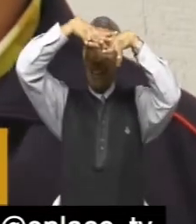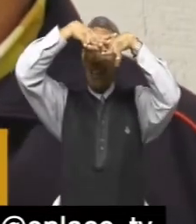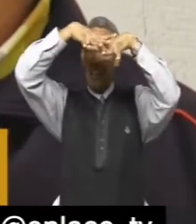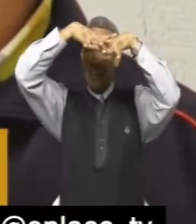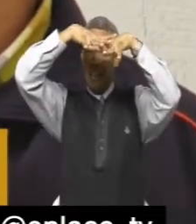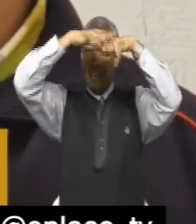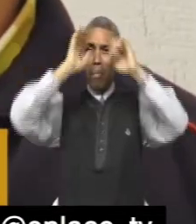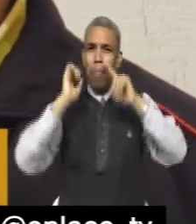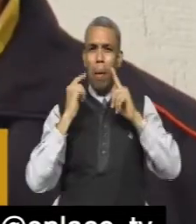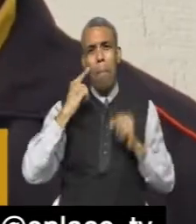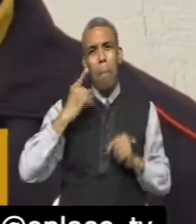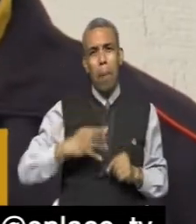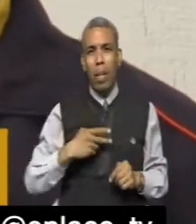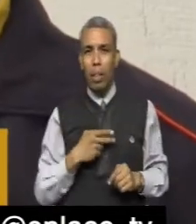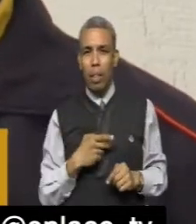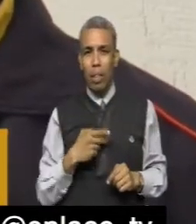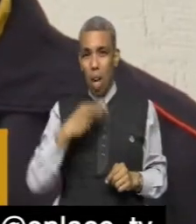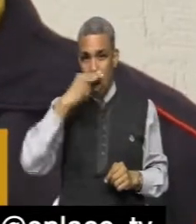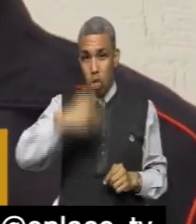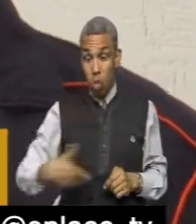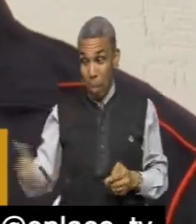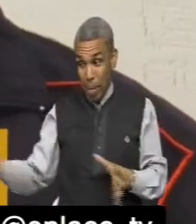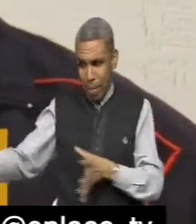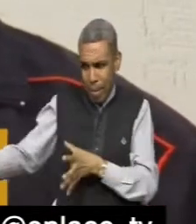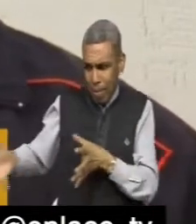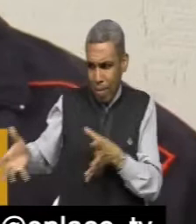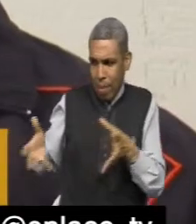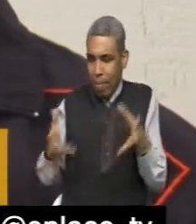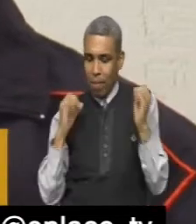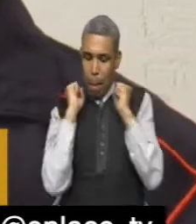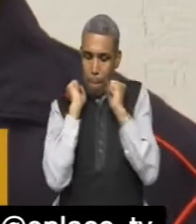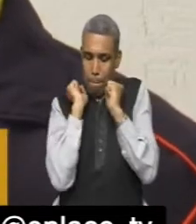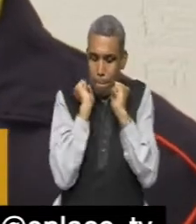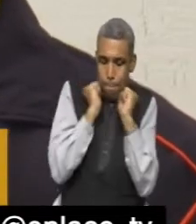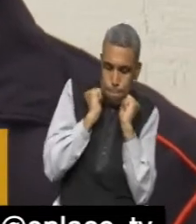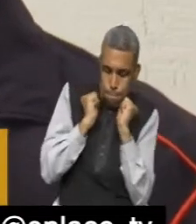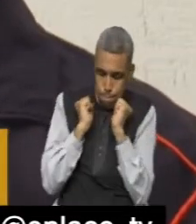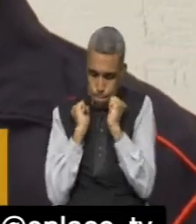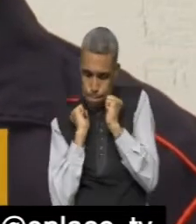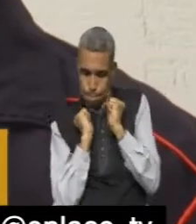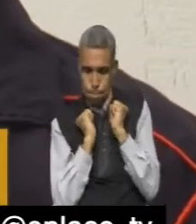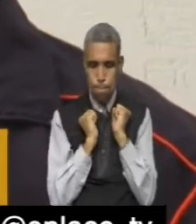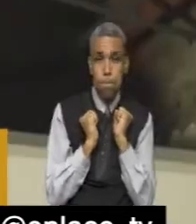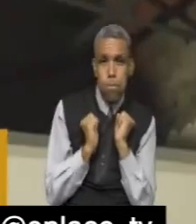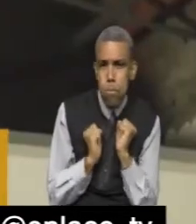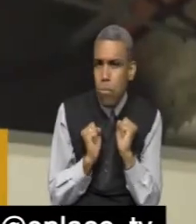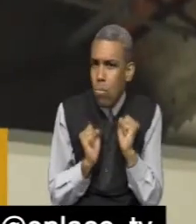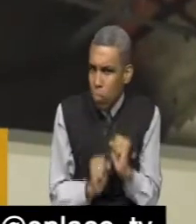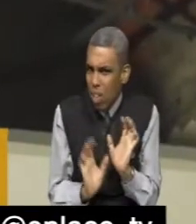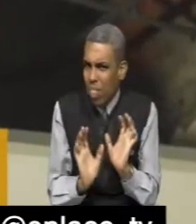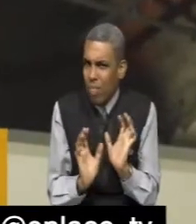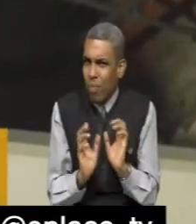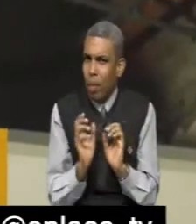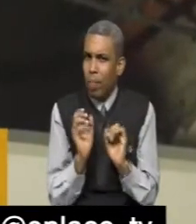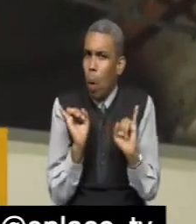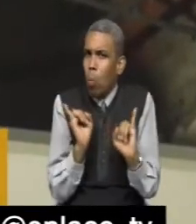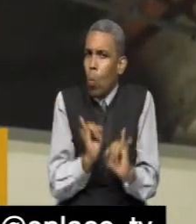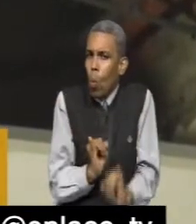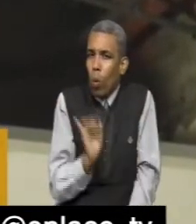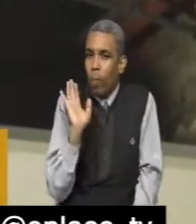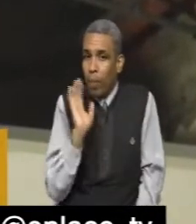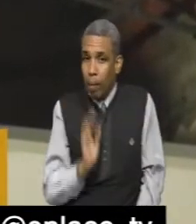vitrina, se robaron la platica que va por ahí, sencillo, monedas, lo del surtido de la